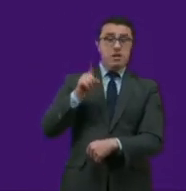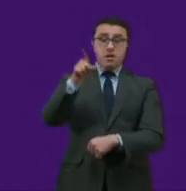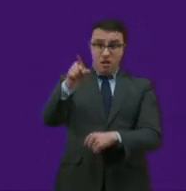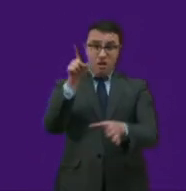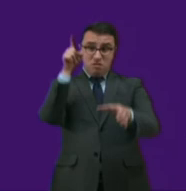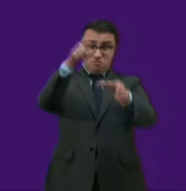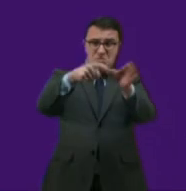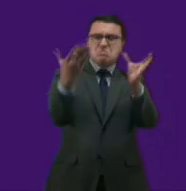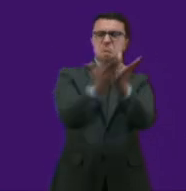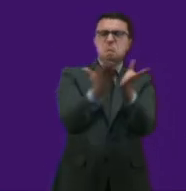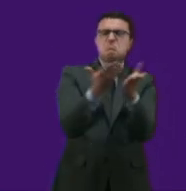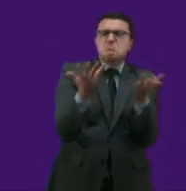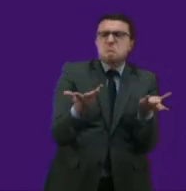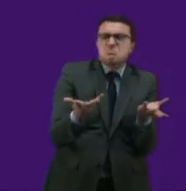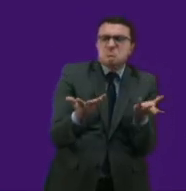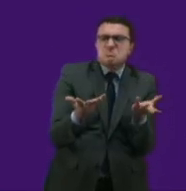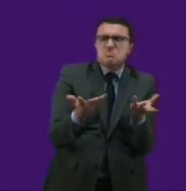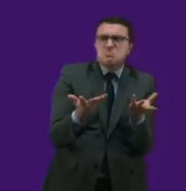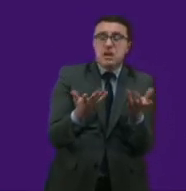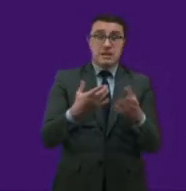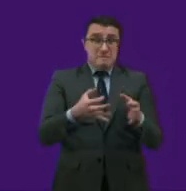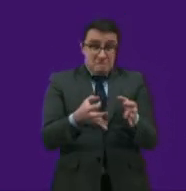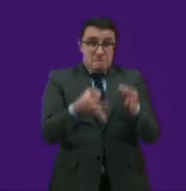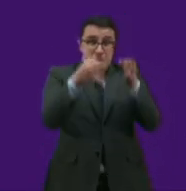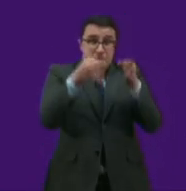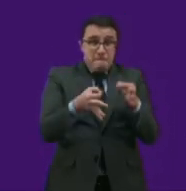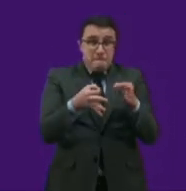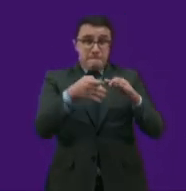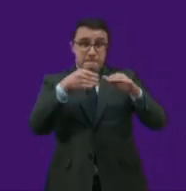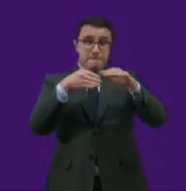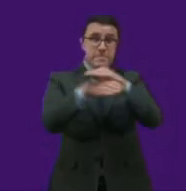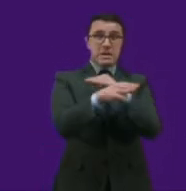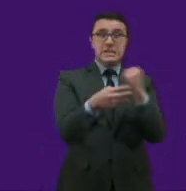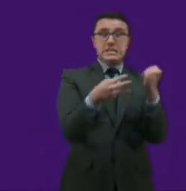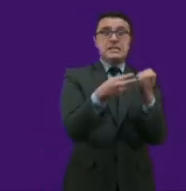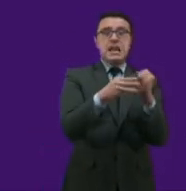persona? Formales, creo que lo del SENA y ya.